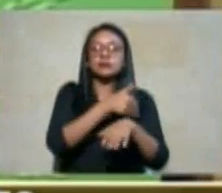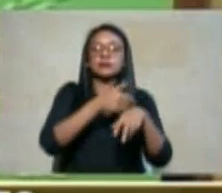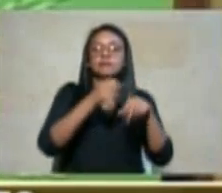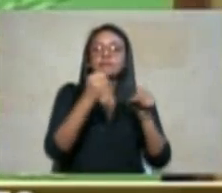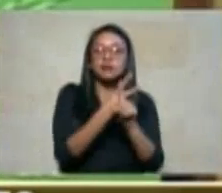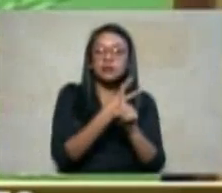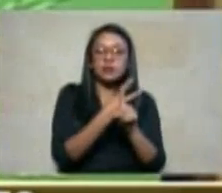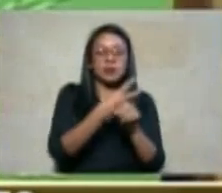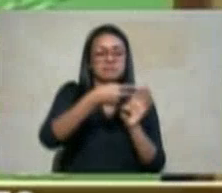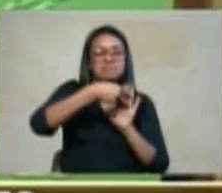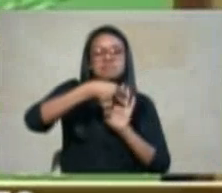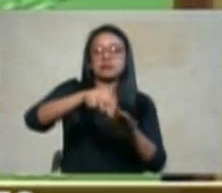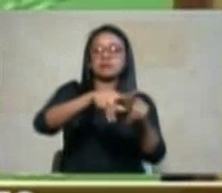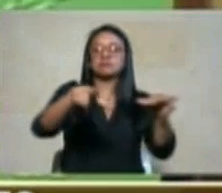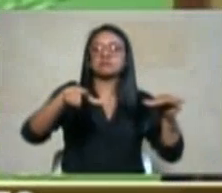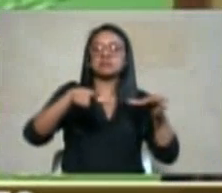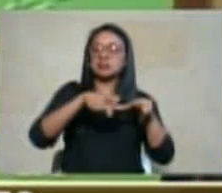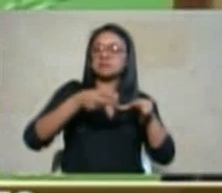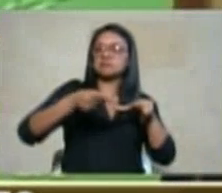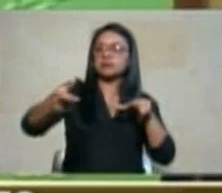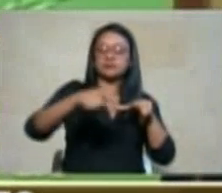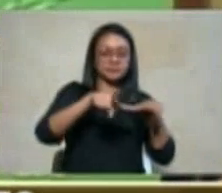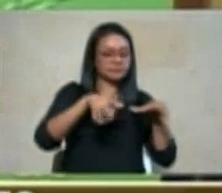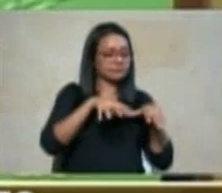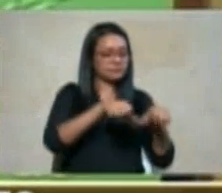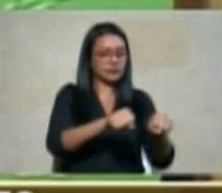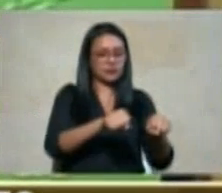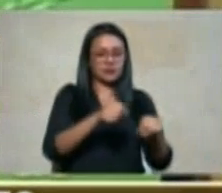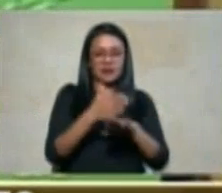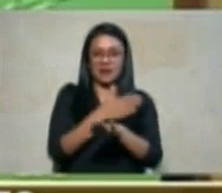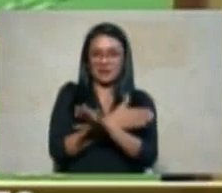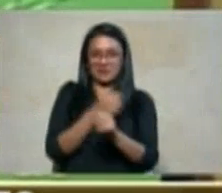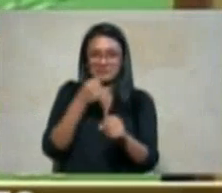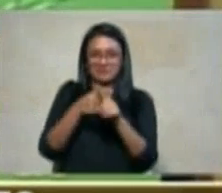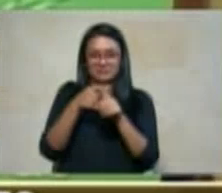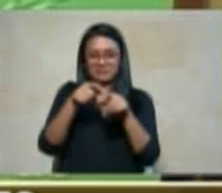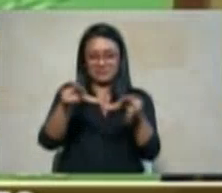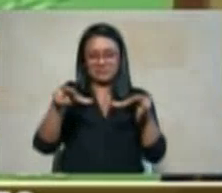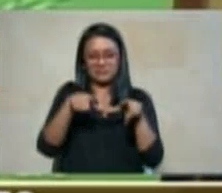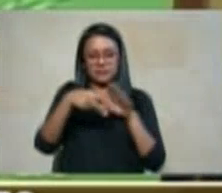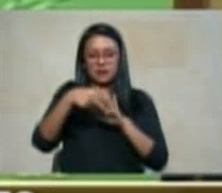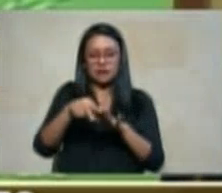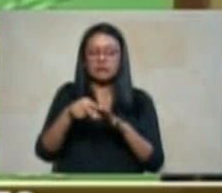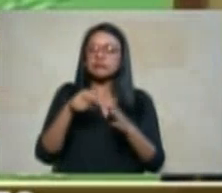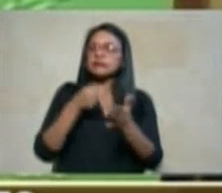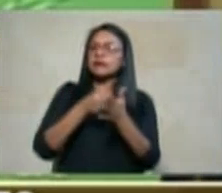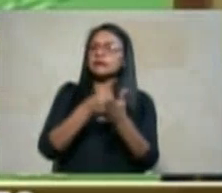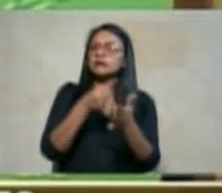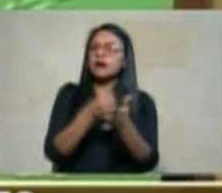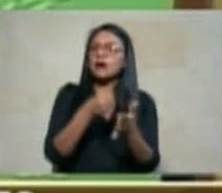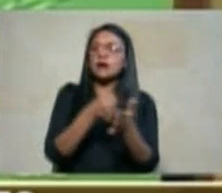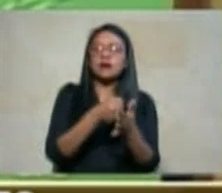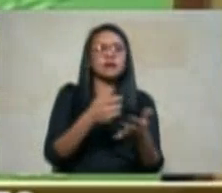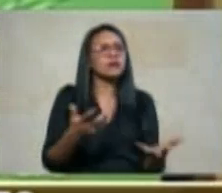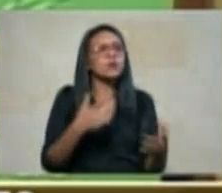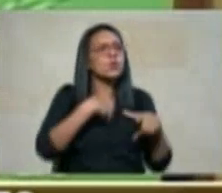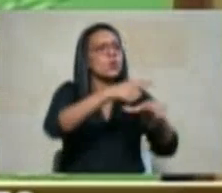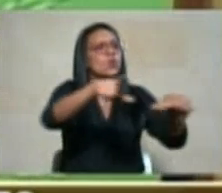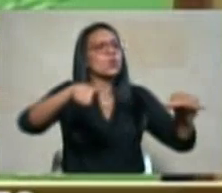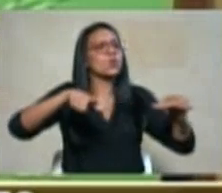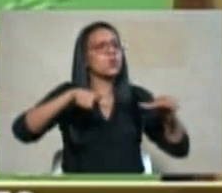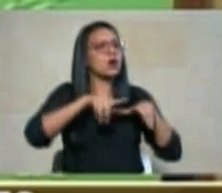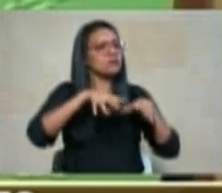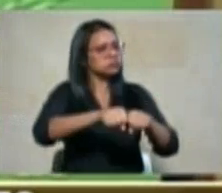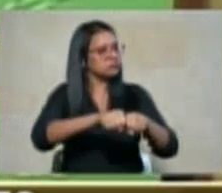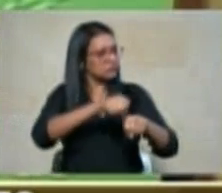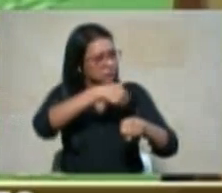de tierra, pues con razón entonces ahora quienes despojaron andan tratando de que no les quiten las tierras que despojaron,